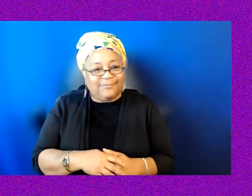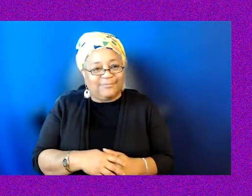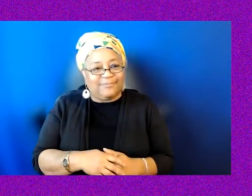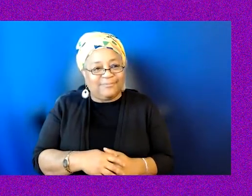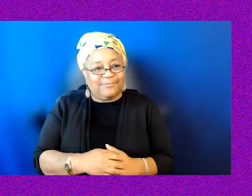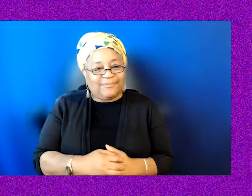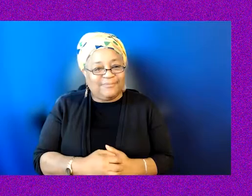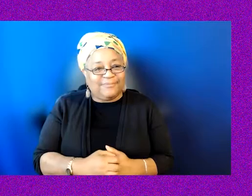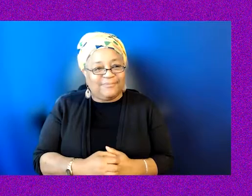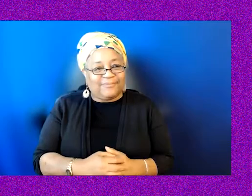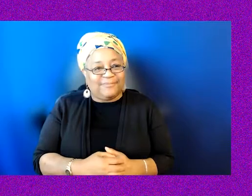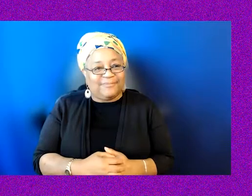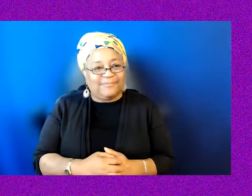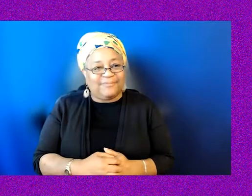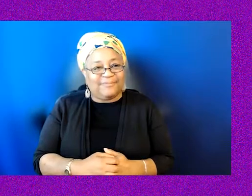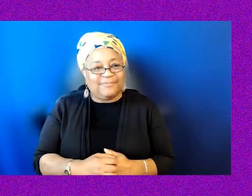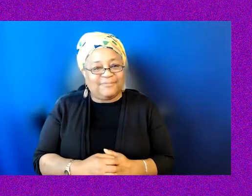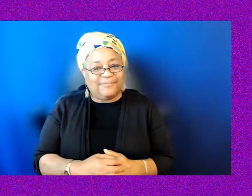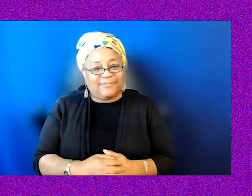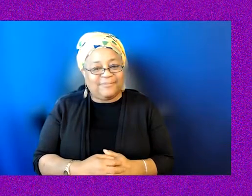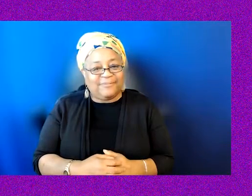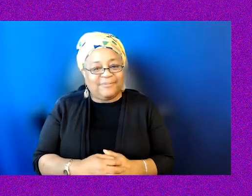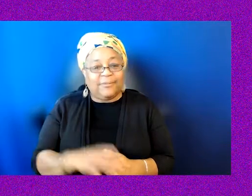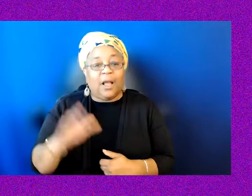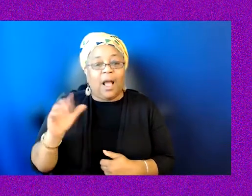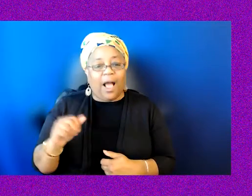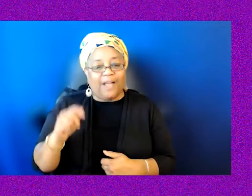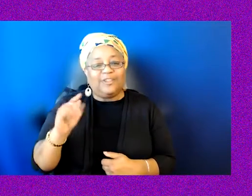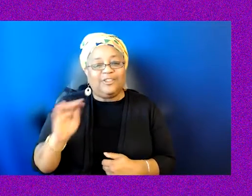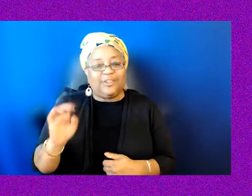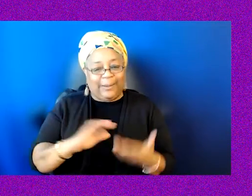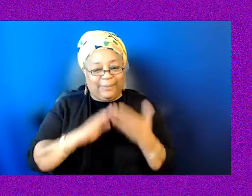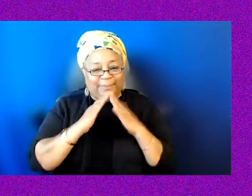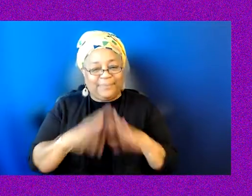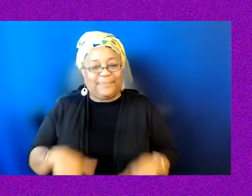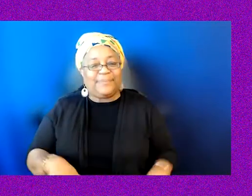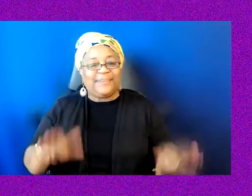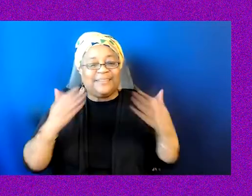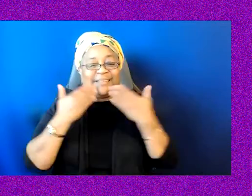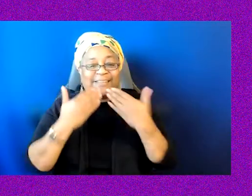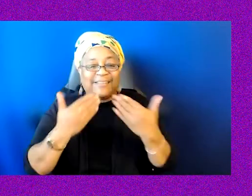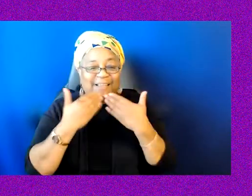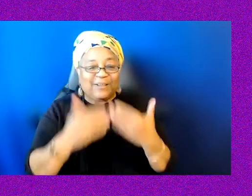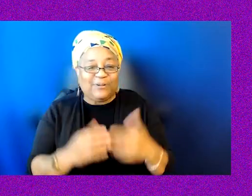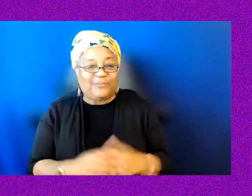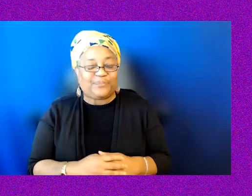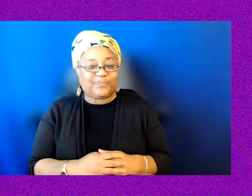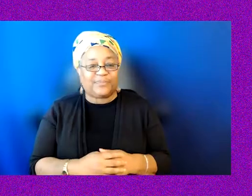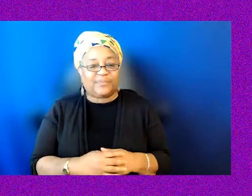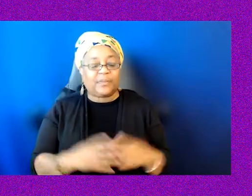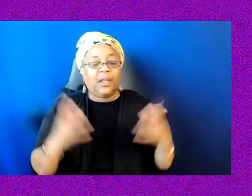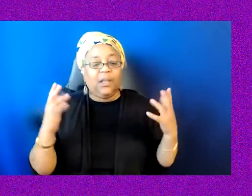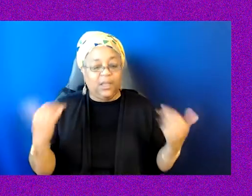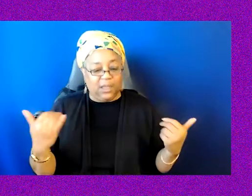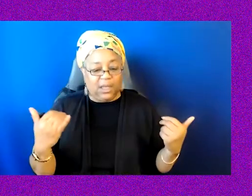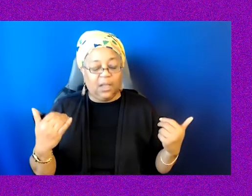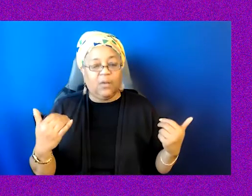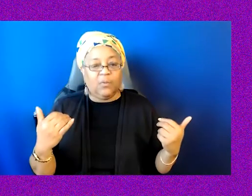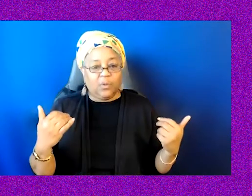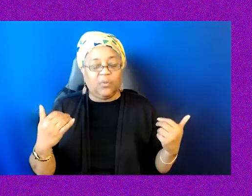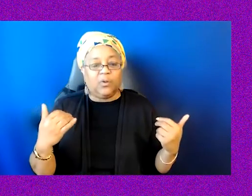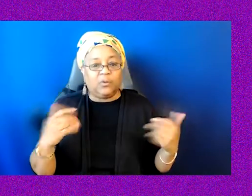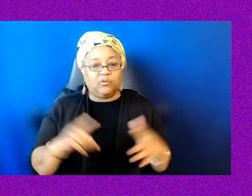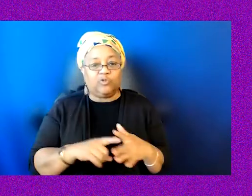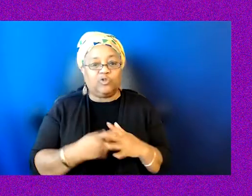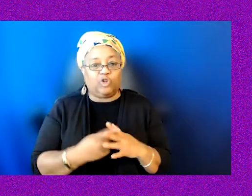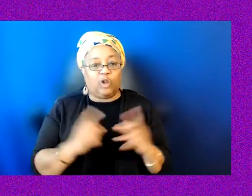¿Me dan una afirmación? Que sí, Ashe, Ashe. Gracias, gracias. Y ahora vamos